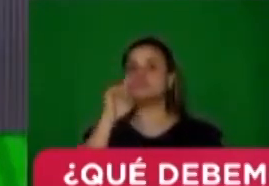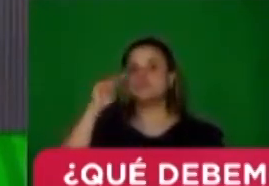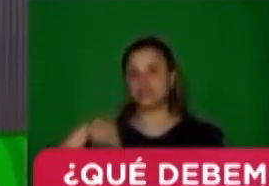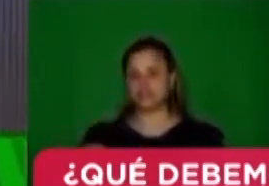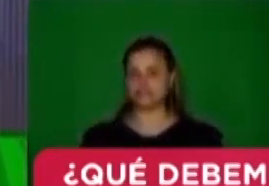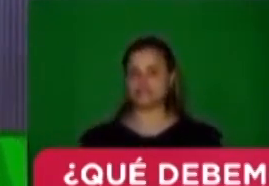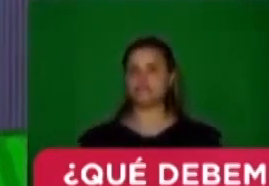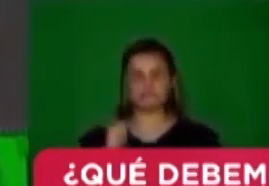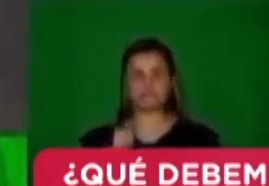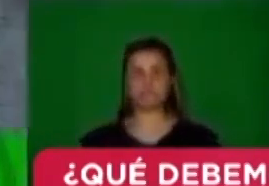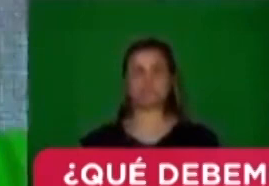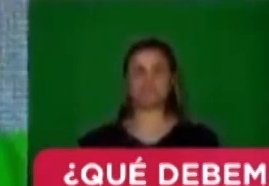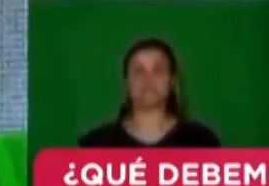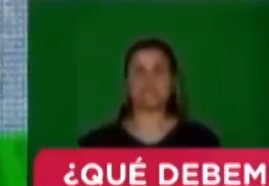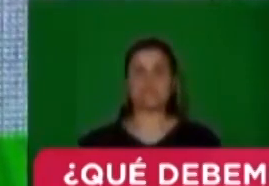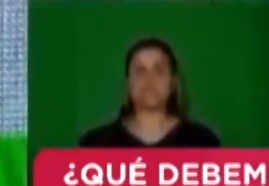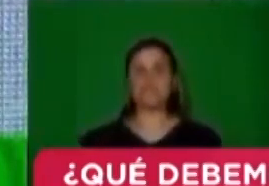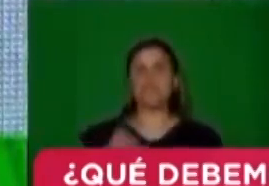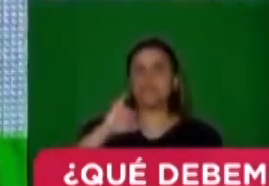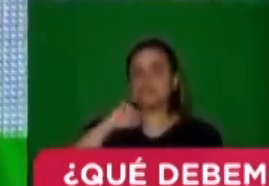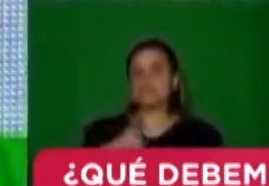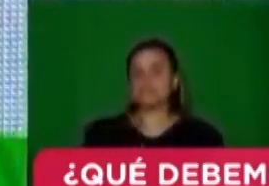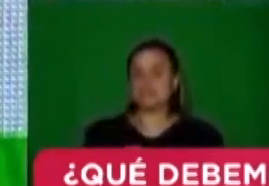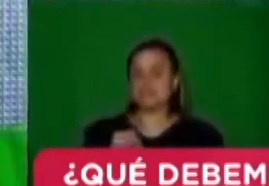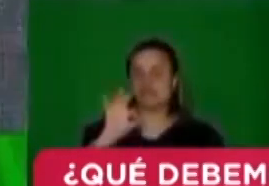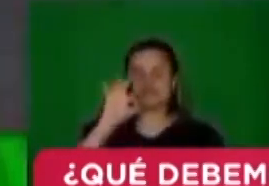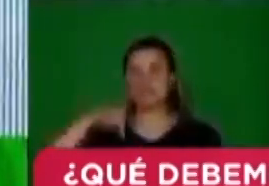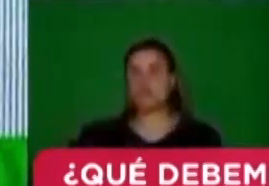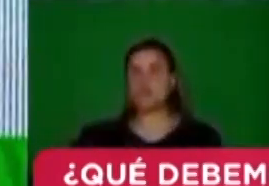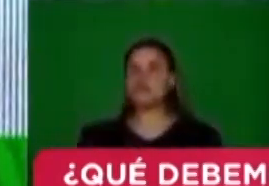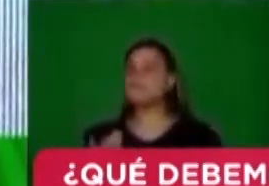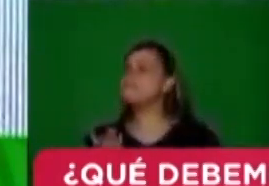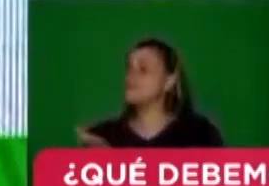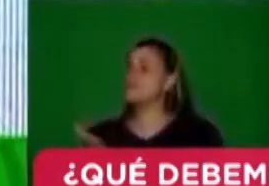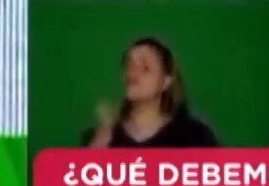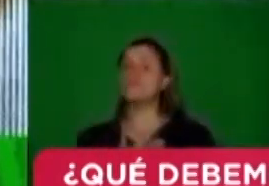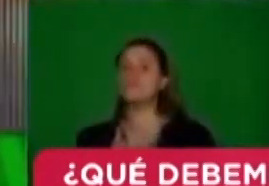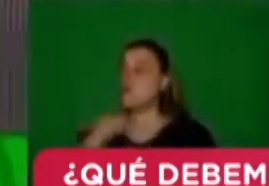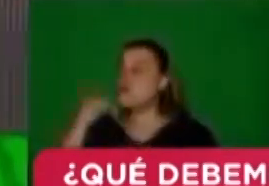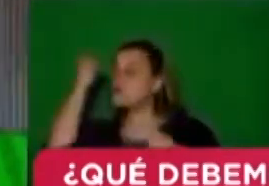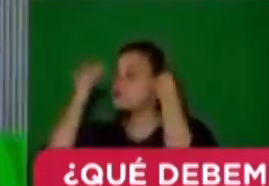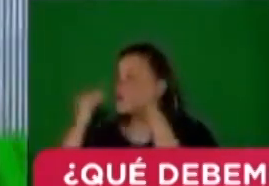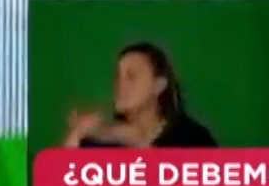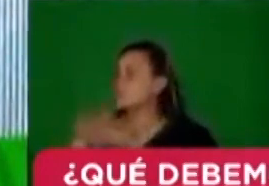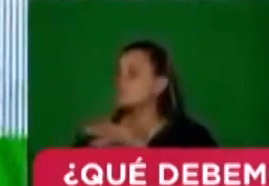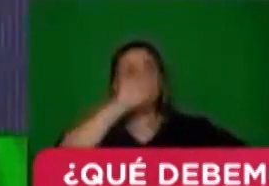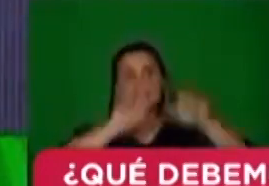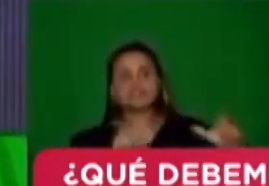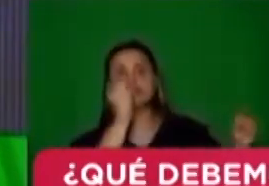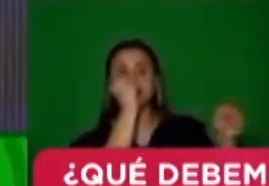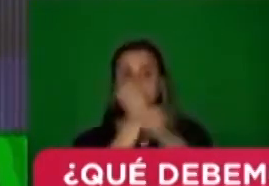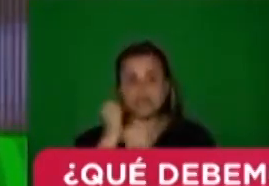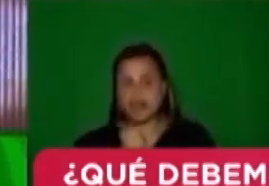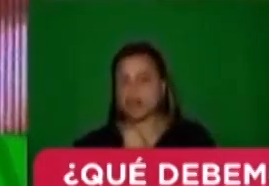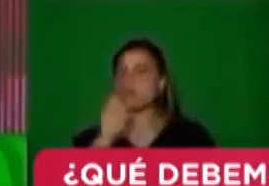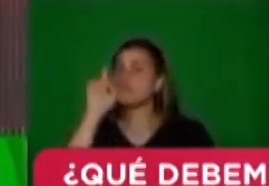por candidato, cuando empezamos a sumar, son más de media hora de corrido que están hablando y no se da esa instancia del intercambio, que es